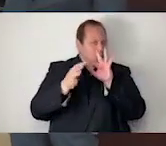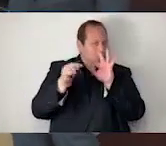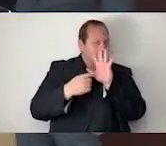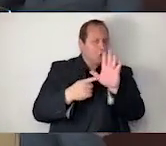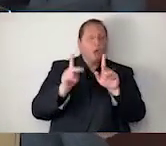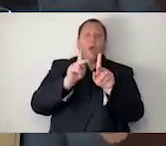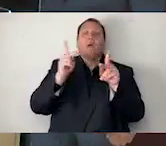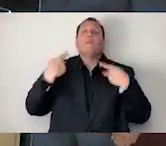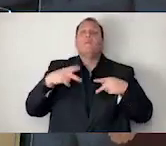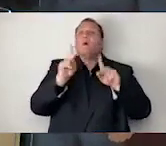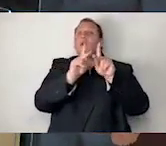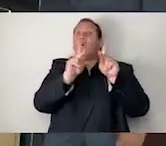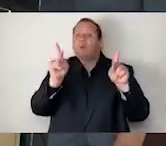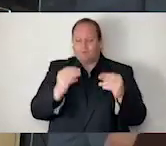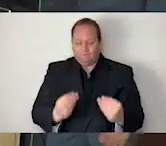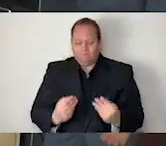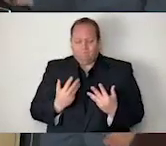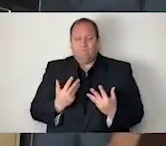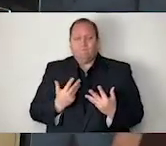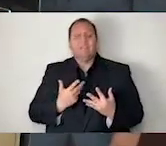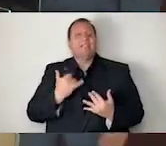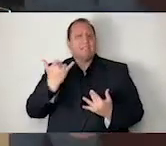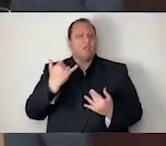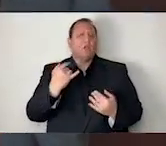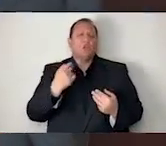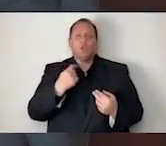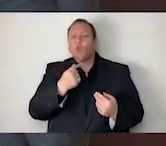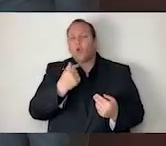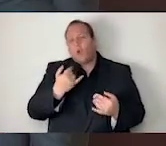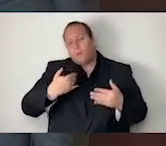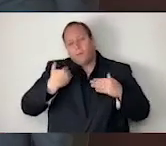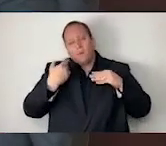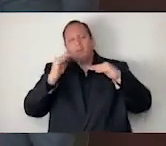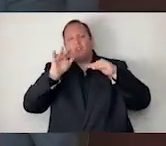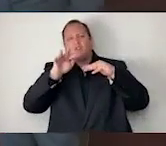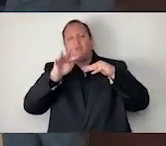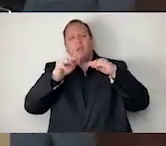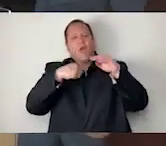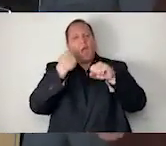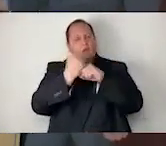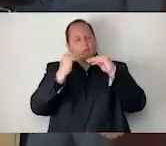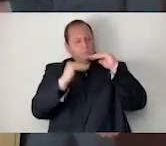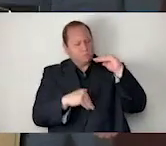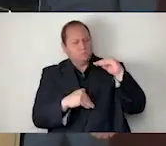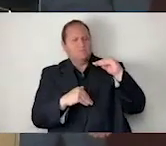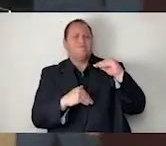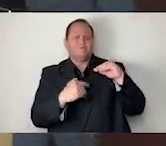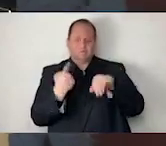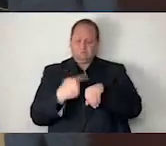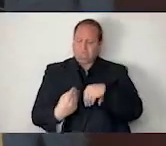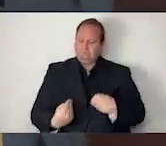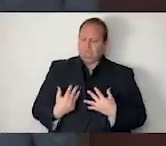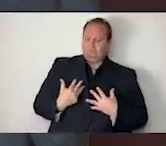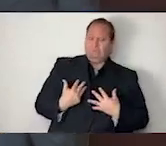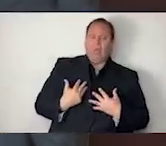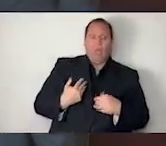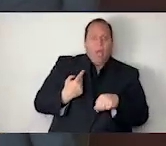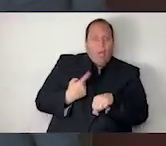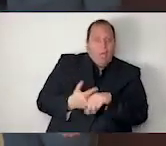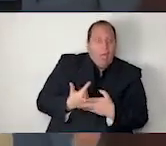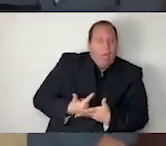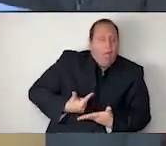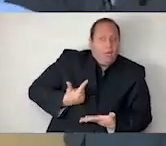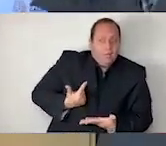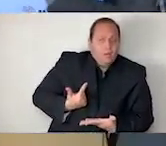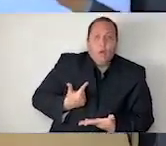infecta no los enferma tan frecuente como la base trabajadora estos verdes son los pacientes ambulatorios los amarillos